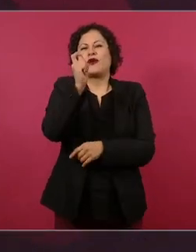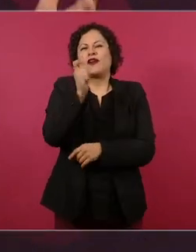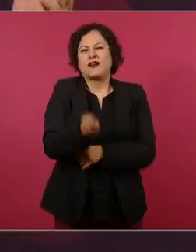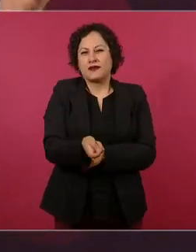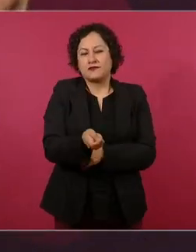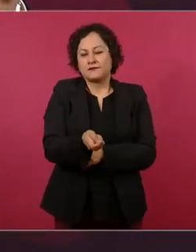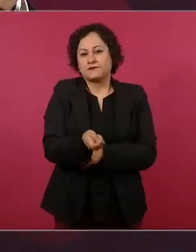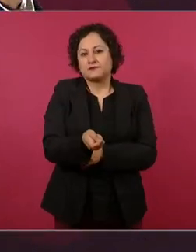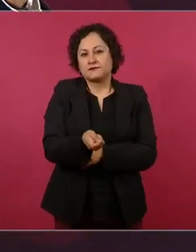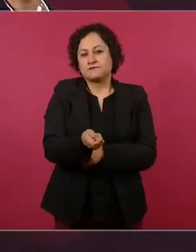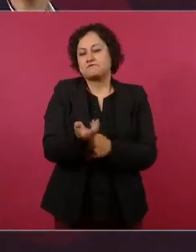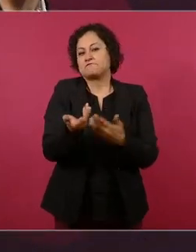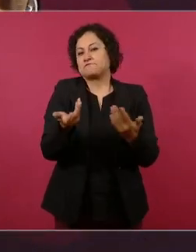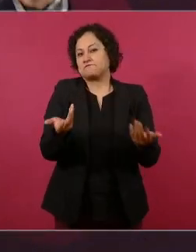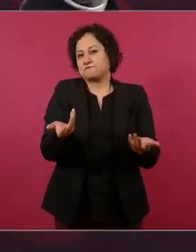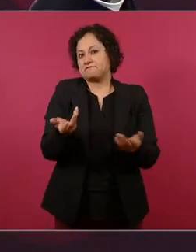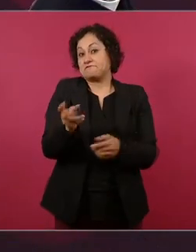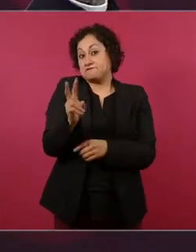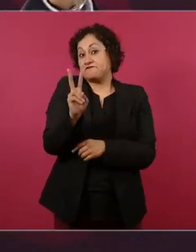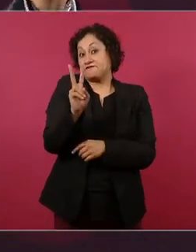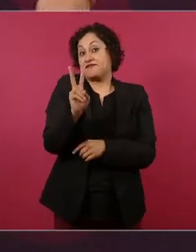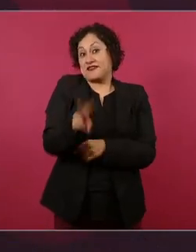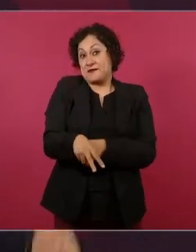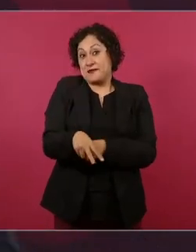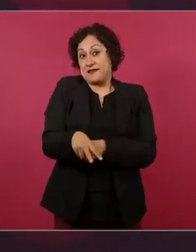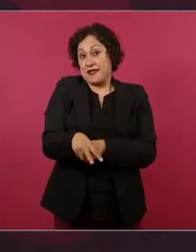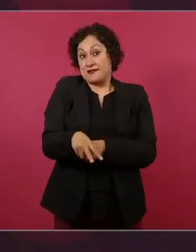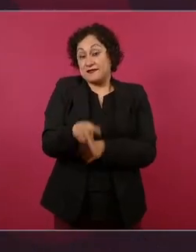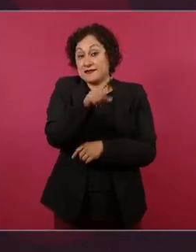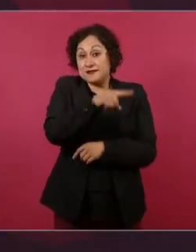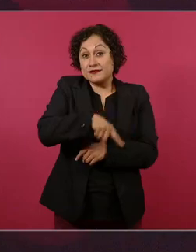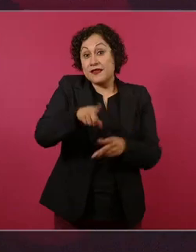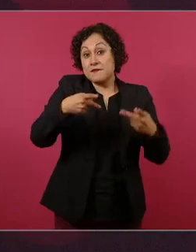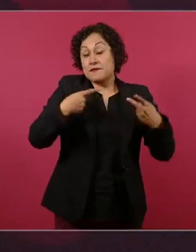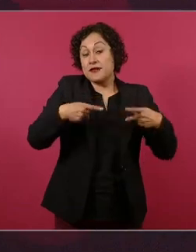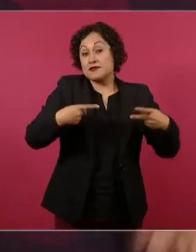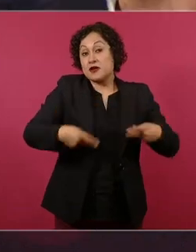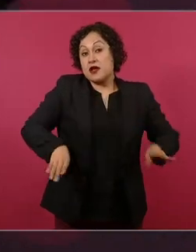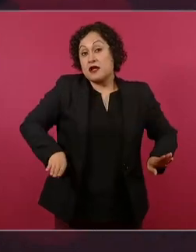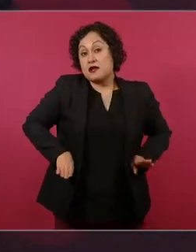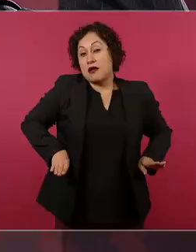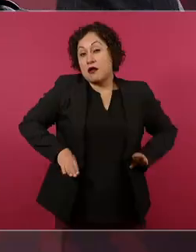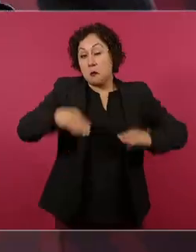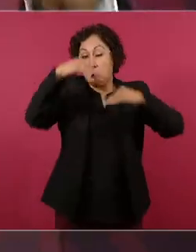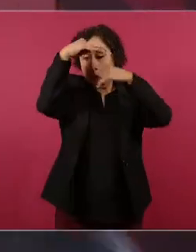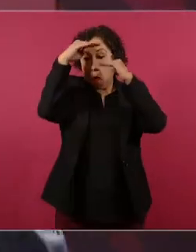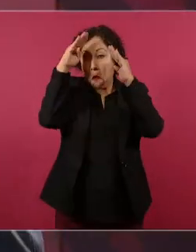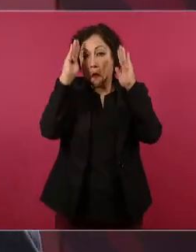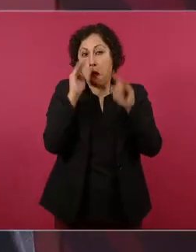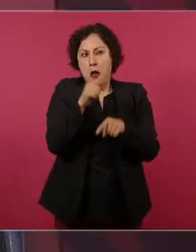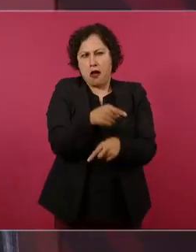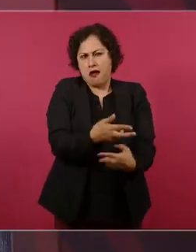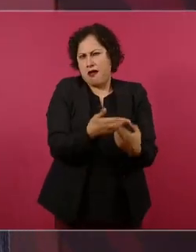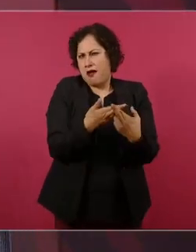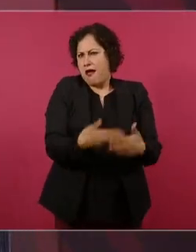a pesar de todo el dinero que utiliza el conservadurismo y todo el poder mediático,